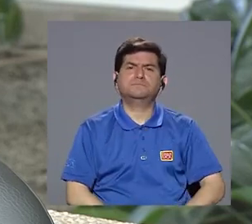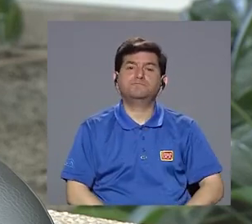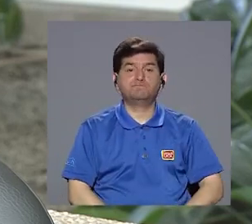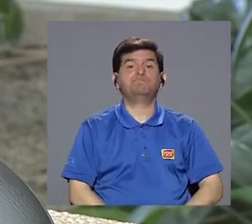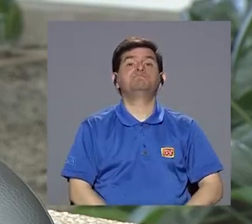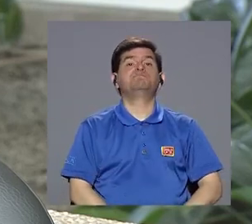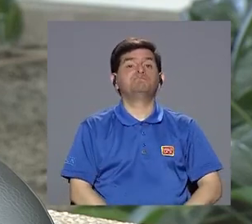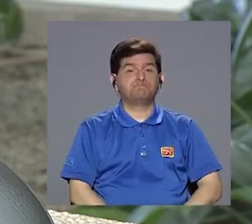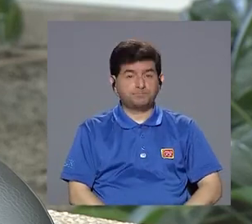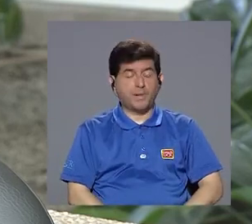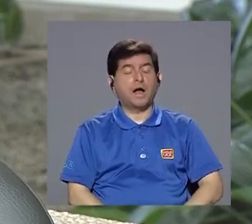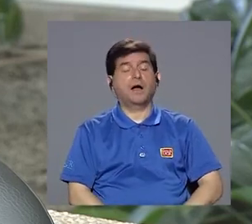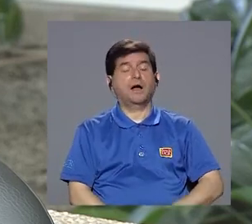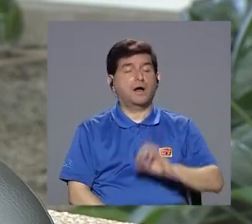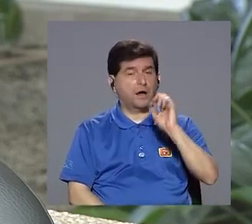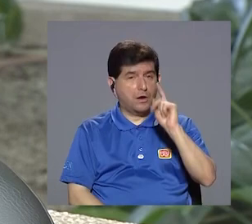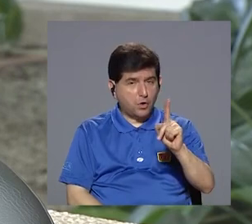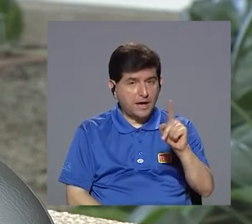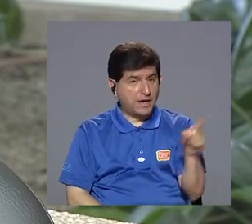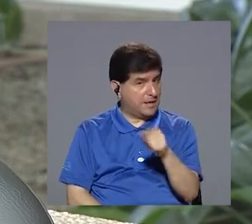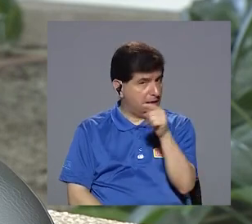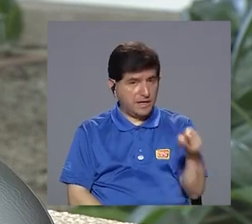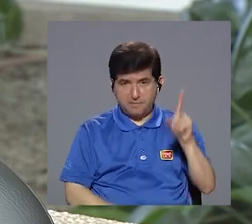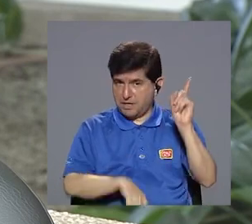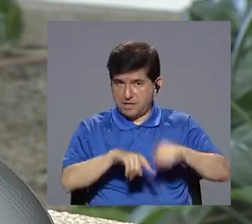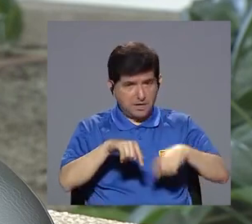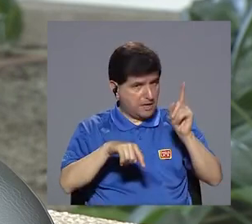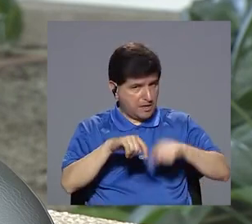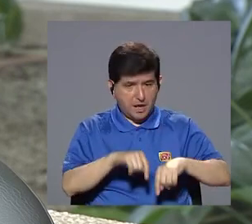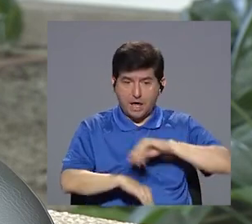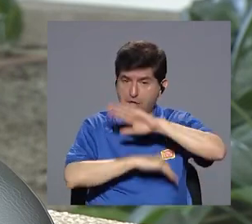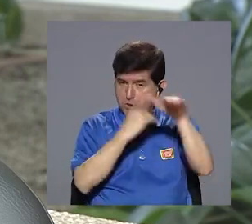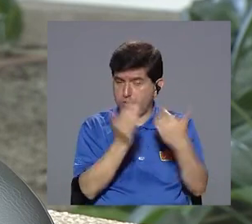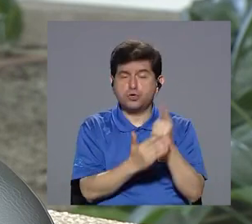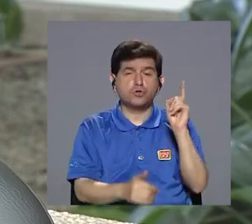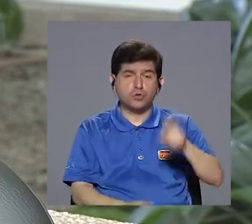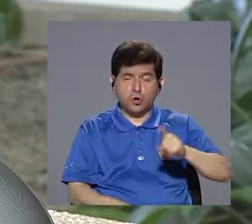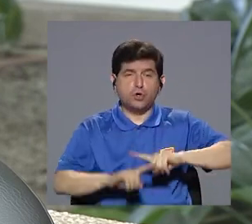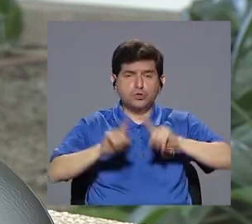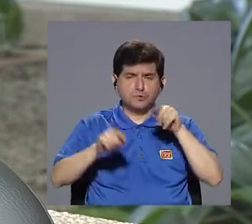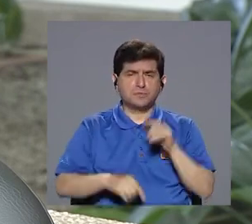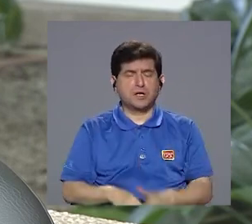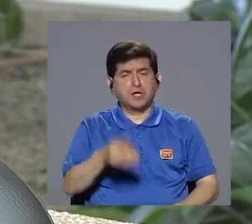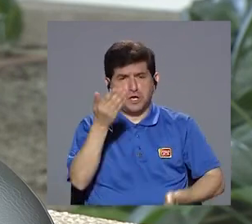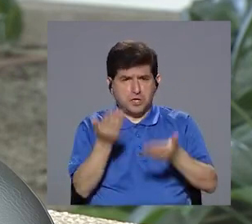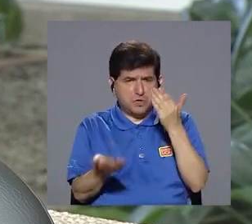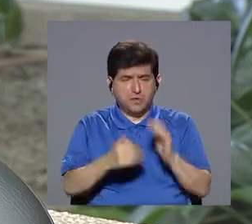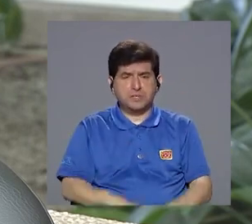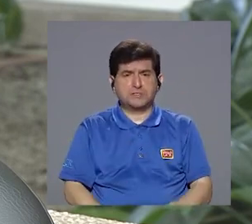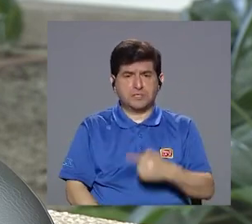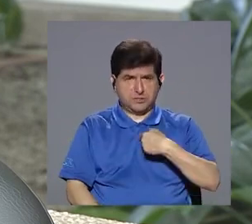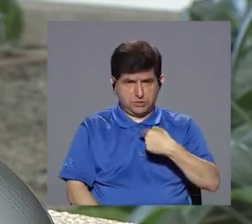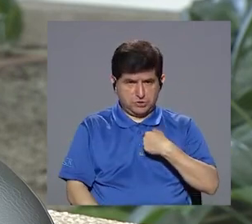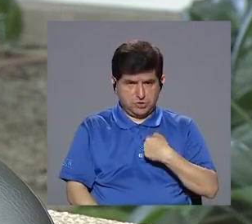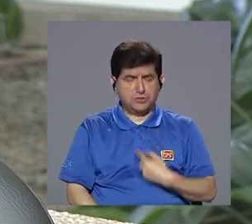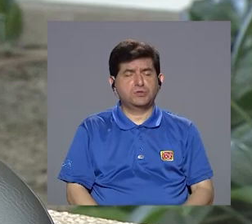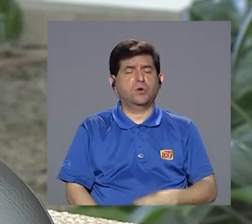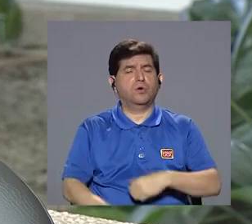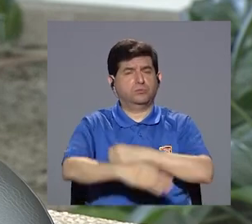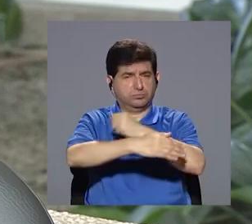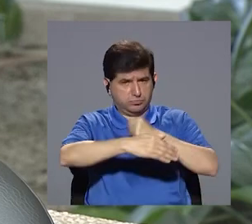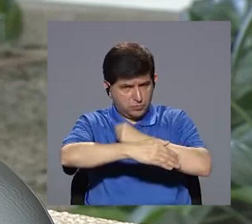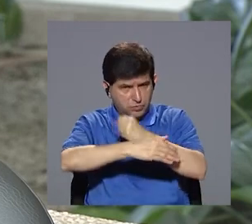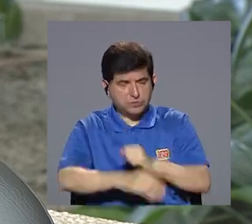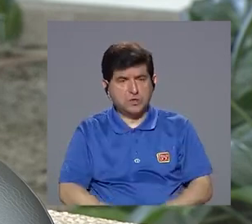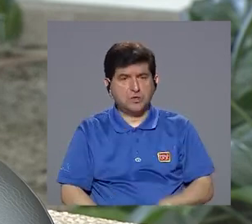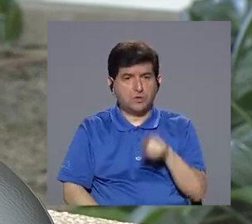alimentación. Entonces le dices, bueno, no la vamos a poder eliminar porque todos los demás la necesitamos, uh-huh. pero ¿qué te parece si entonces el día que yo hago la